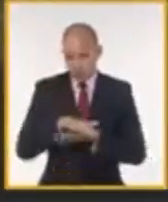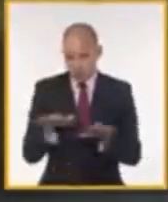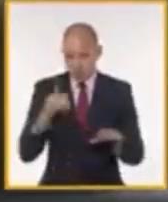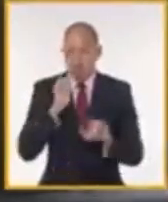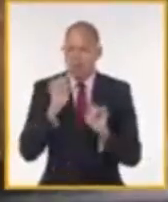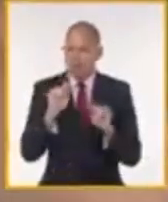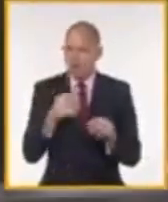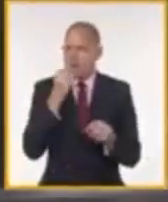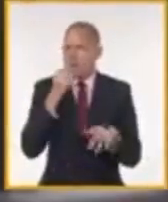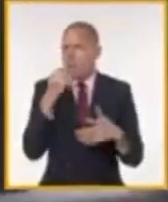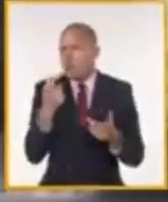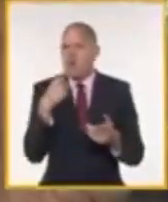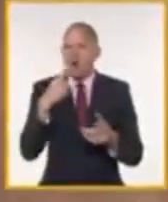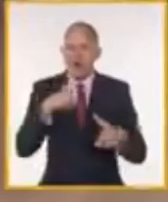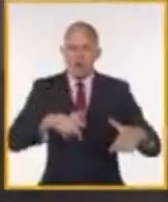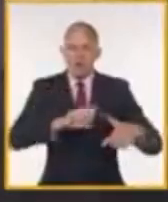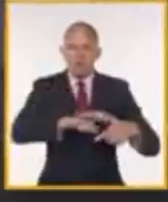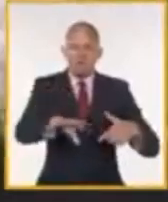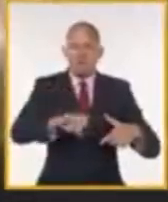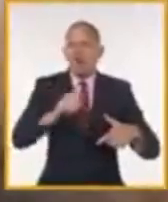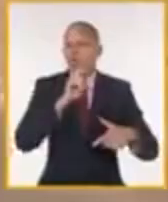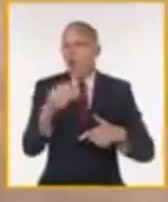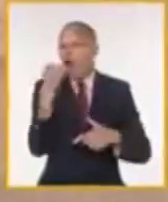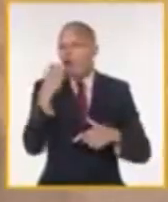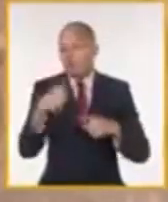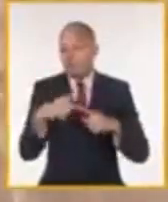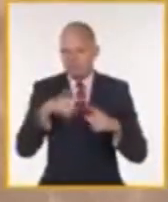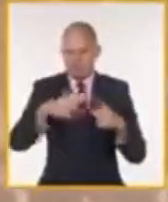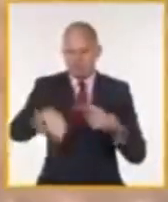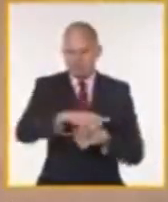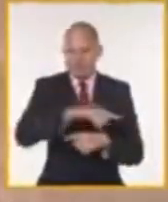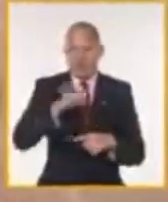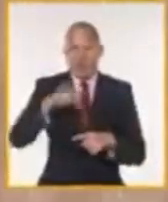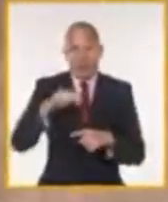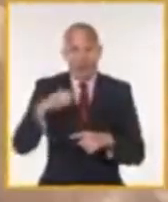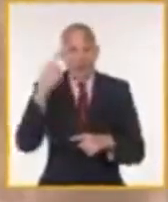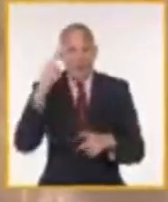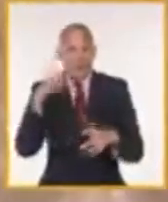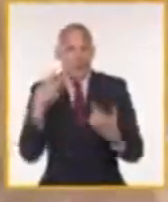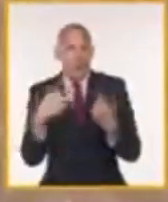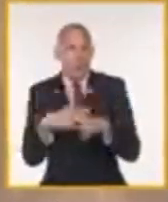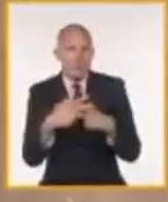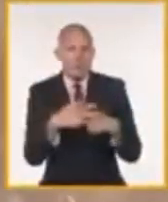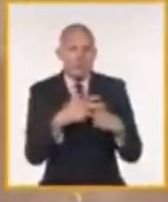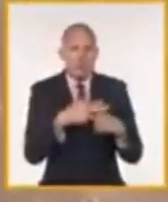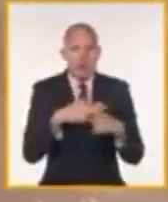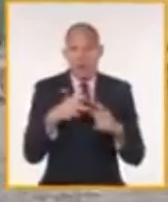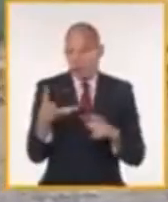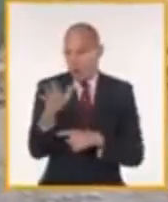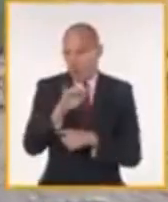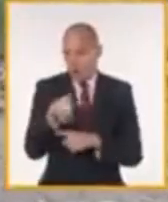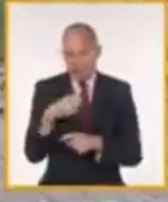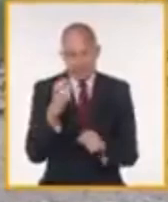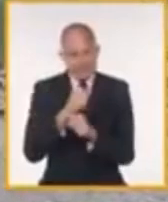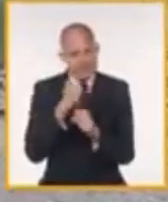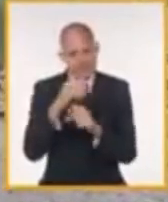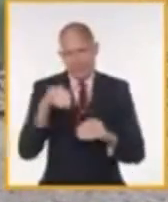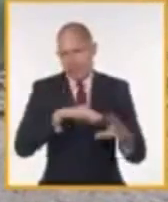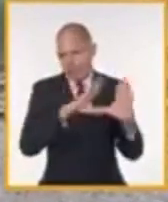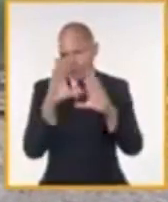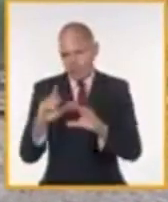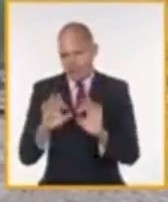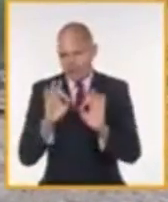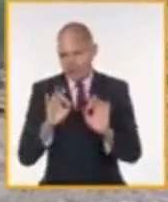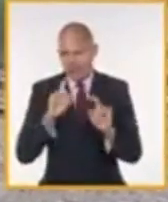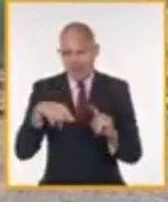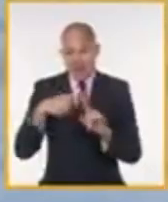esfuerzos en la producción, la ciencia y la innovación salen al agua las 24 horas del día, y entrar a tierra firme con